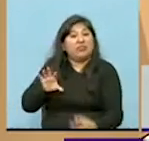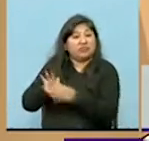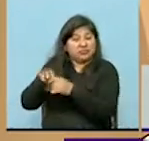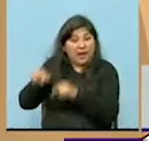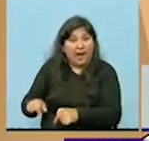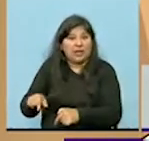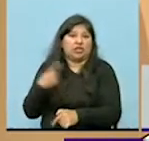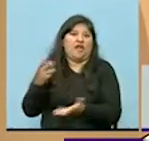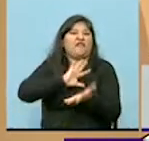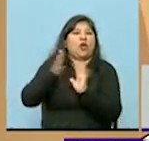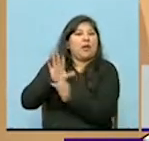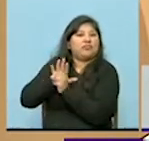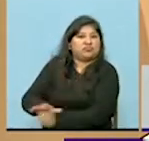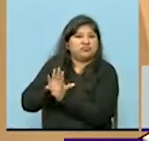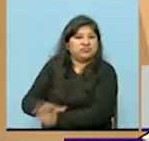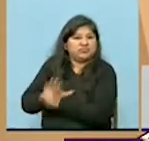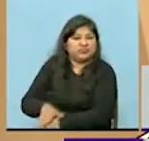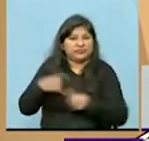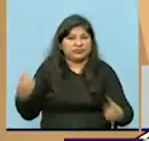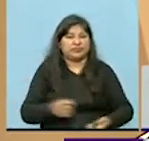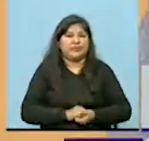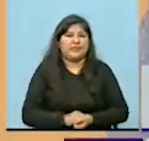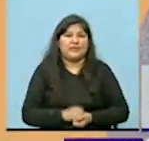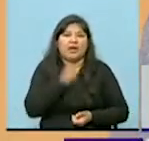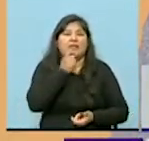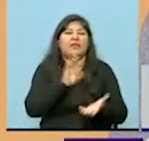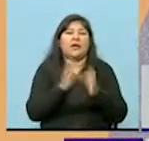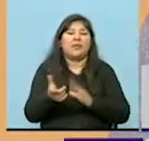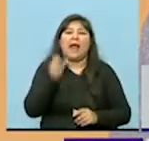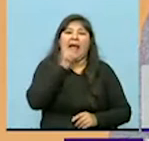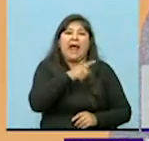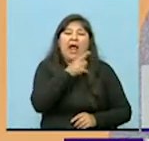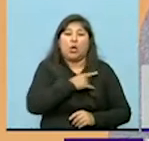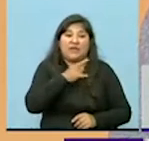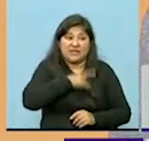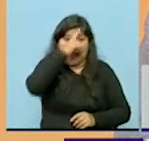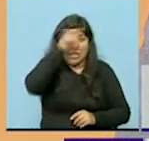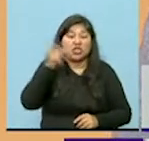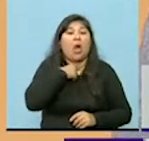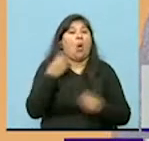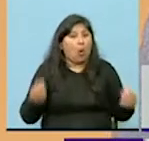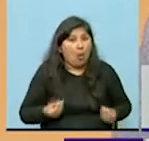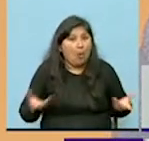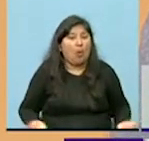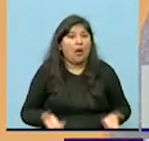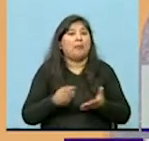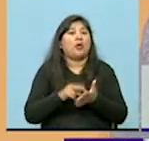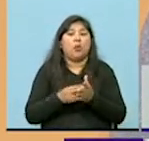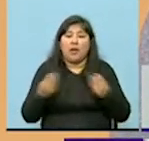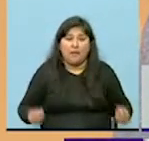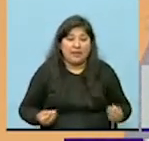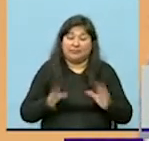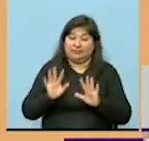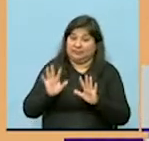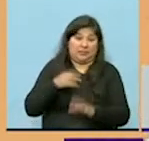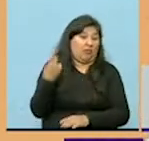en este caso de jujuy específicamente como se ve muy feo muy feo imagínate nos ofrecen aumentar un